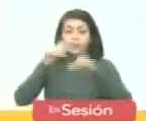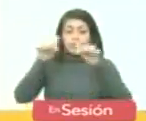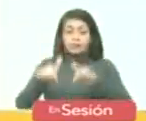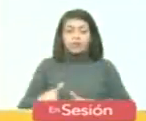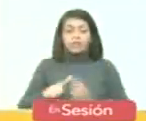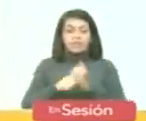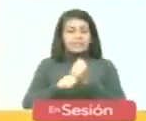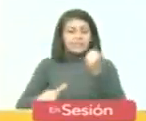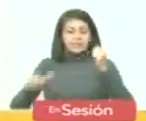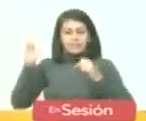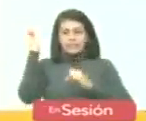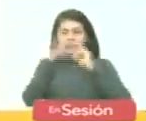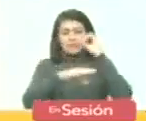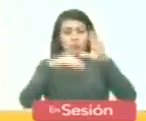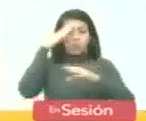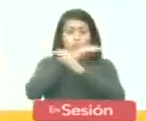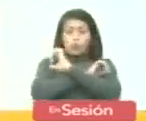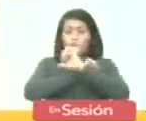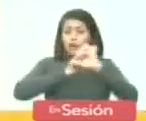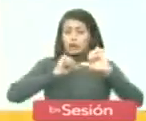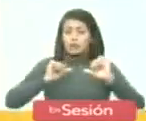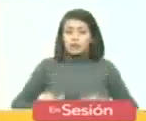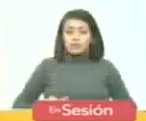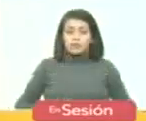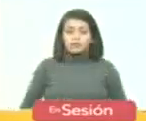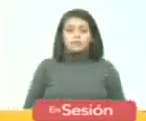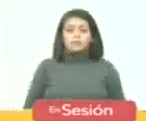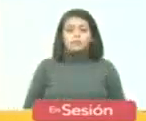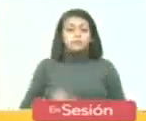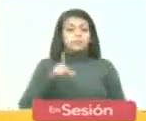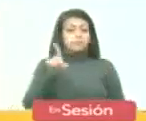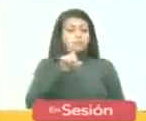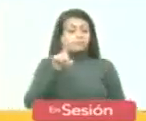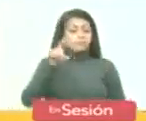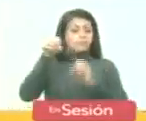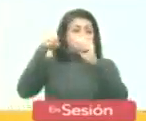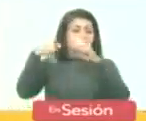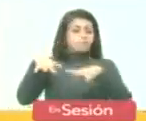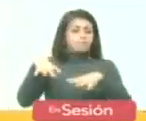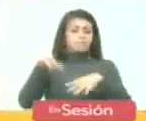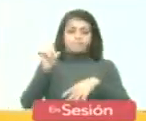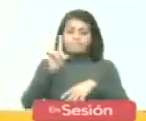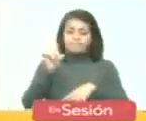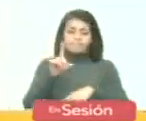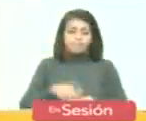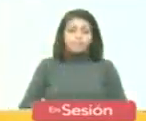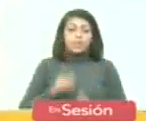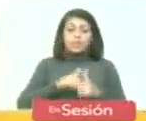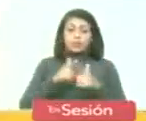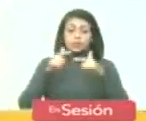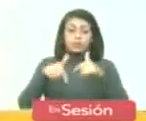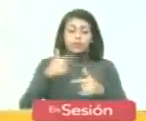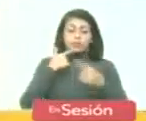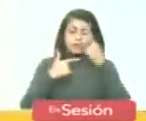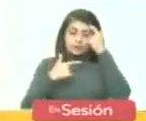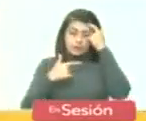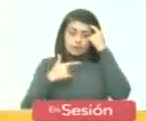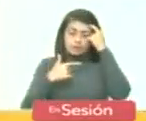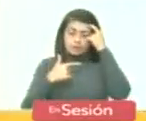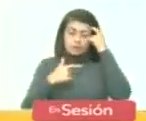lanzaron excremento a la Guardia Nacional y ellos no abandonaron el frente. Es por ello, me mencionaba acá